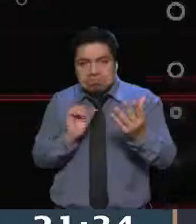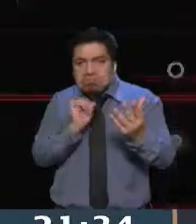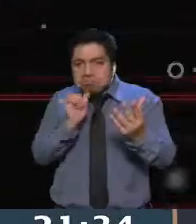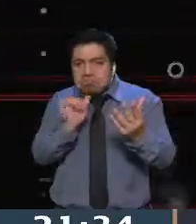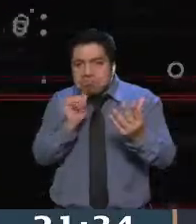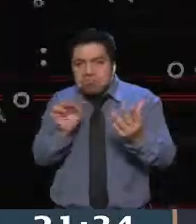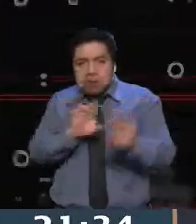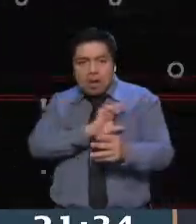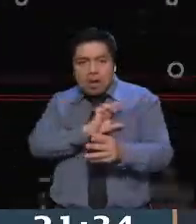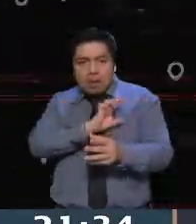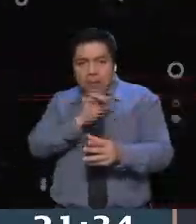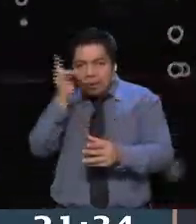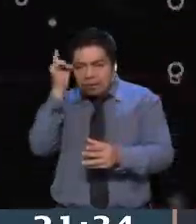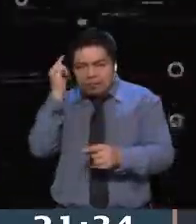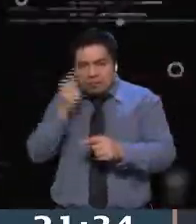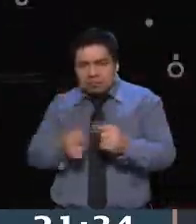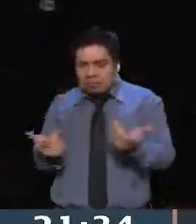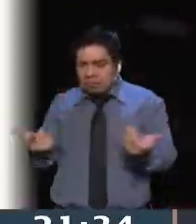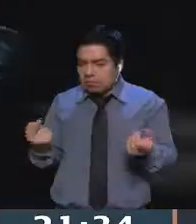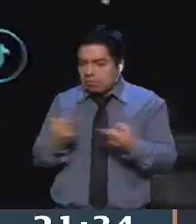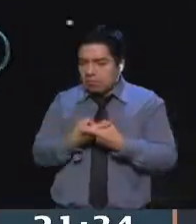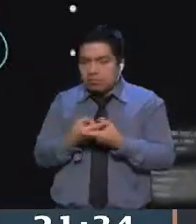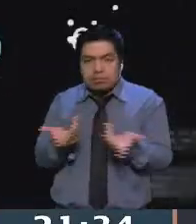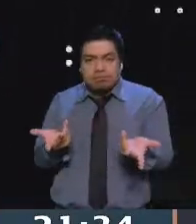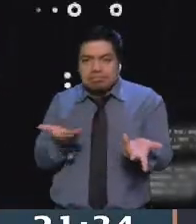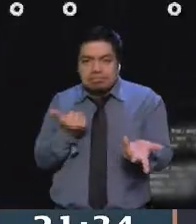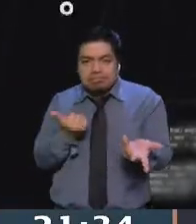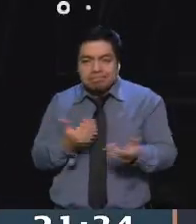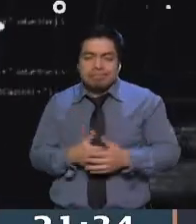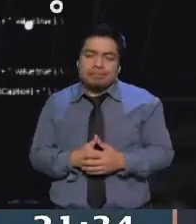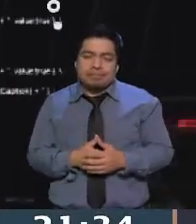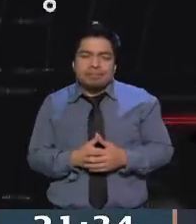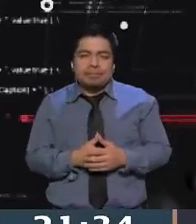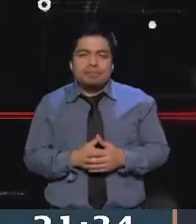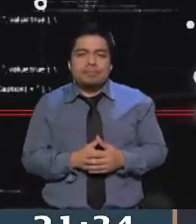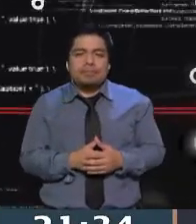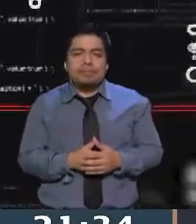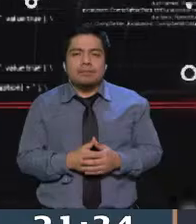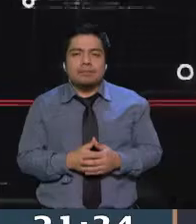eliminación de la propiedad privada. Infodemia.